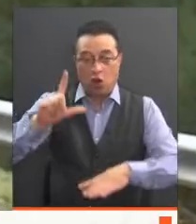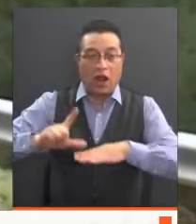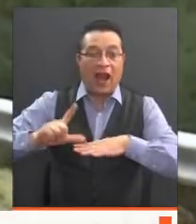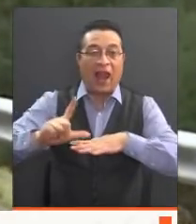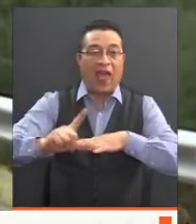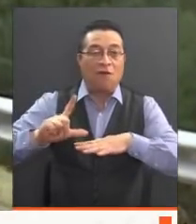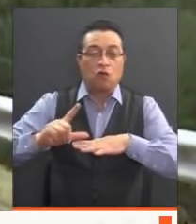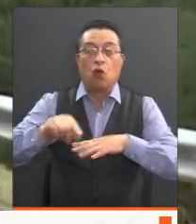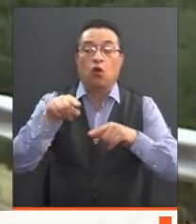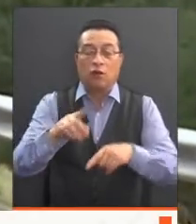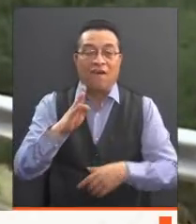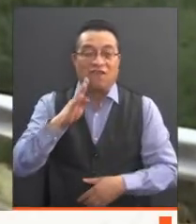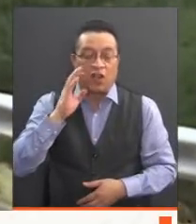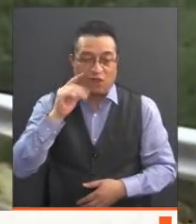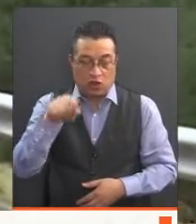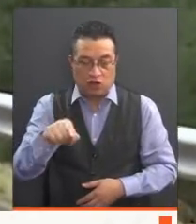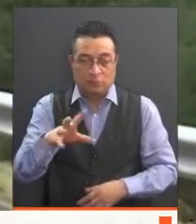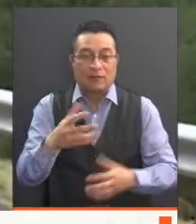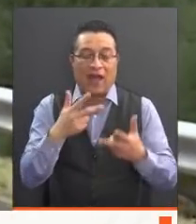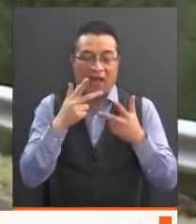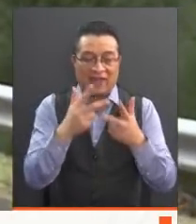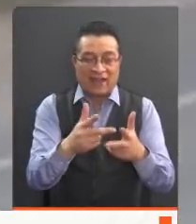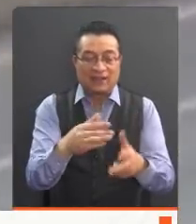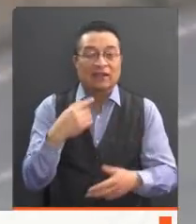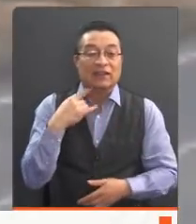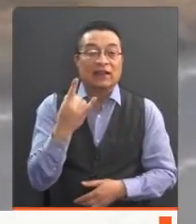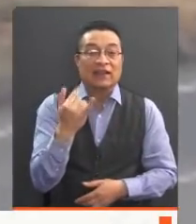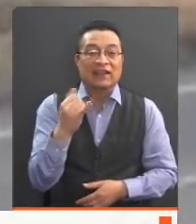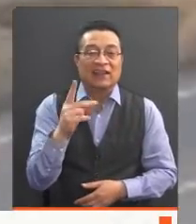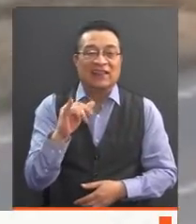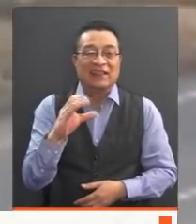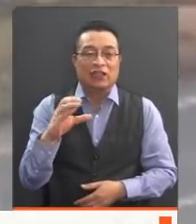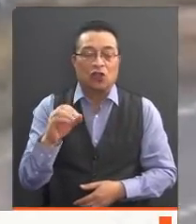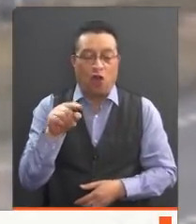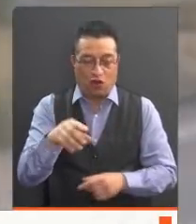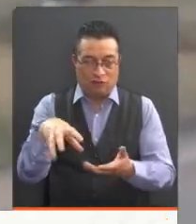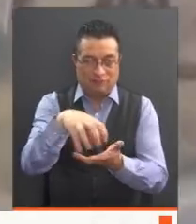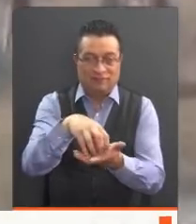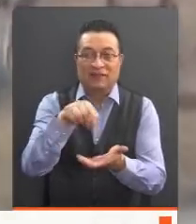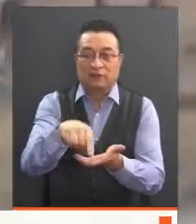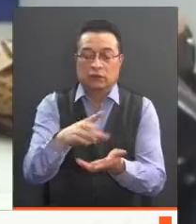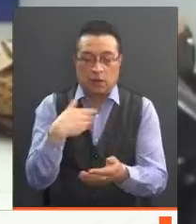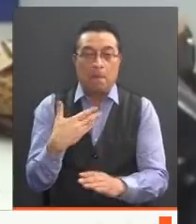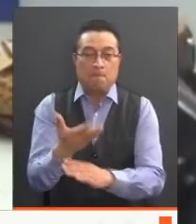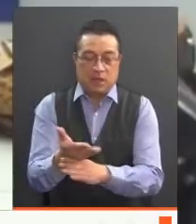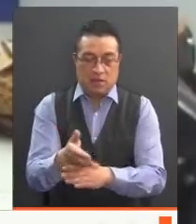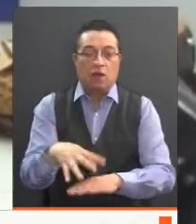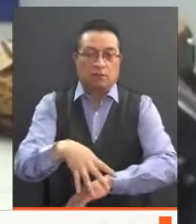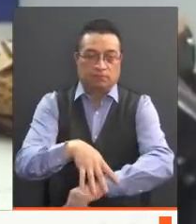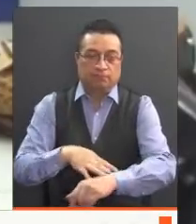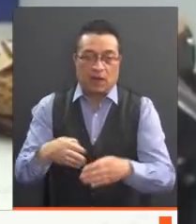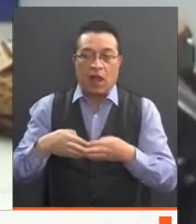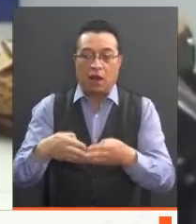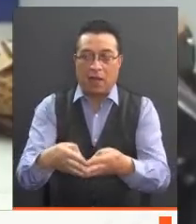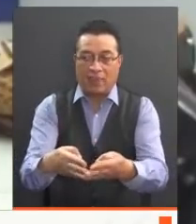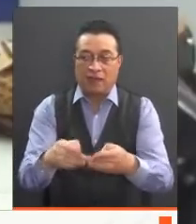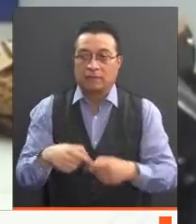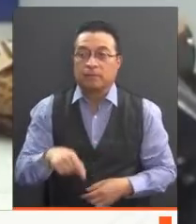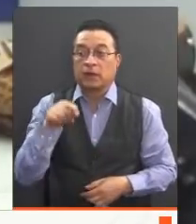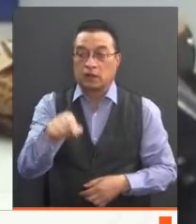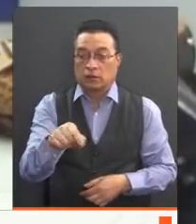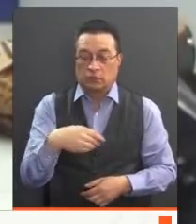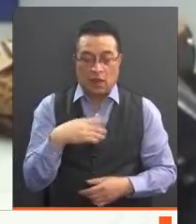y de un ataque a carabineros en el fundo Quidico esta semana, tras lo cual se exigía presencia de la Armada. Tiene que haber una evaluación en materia